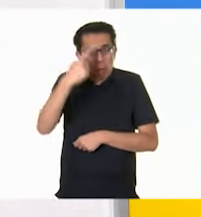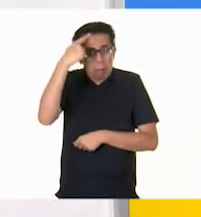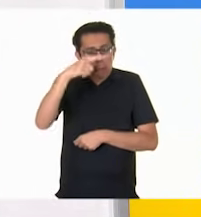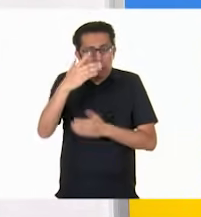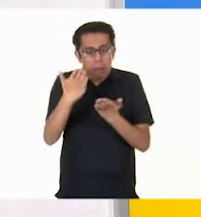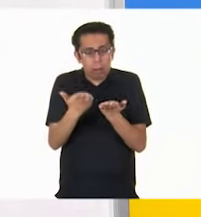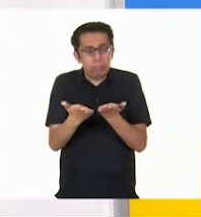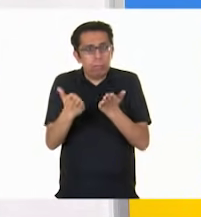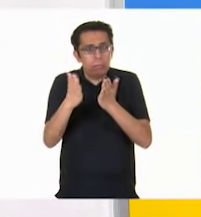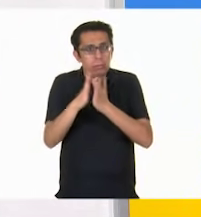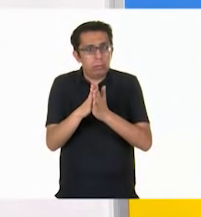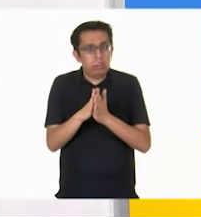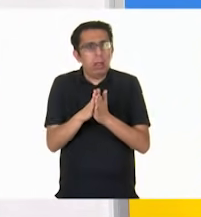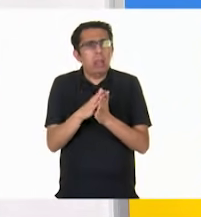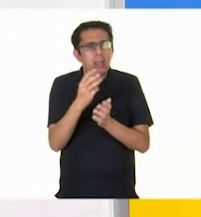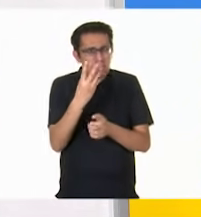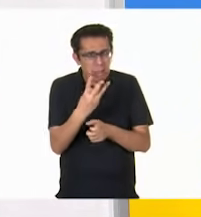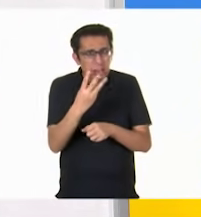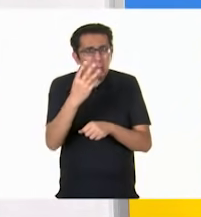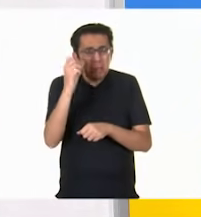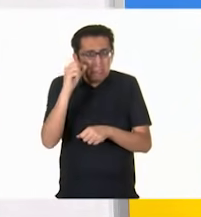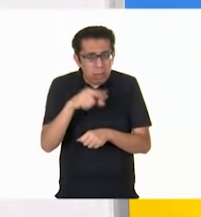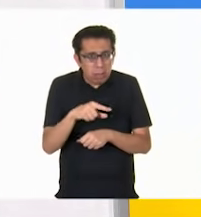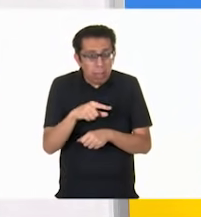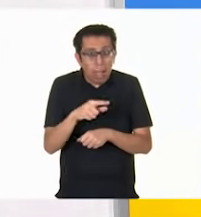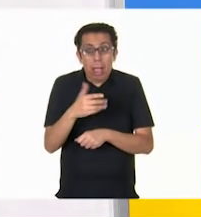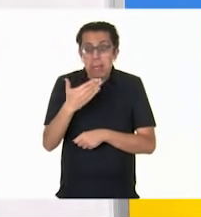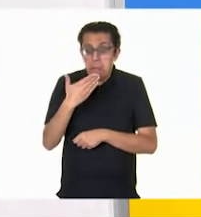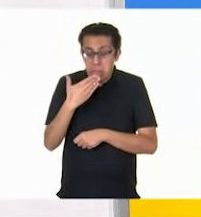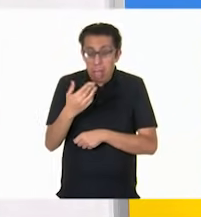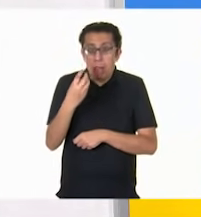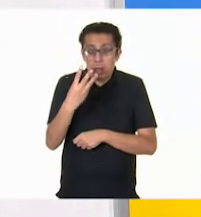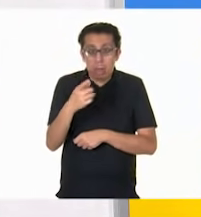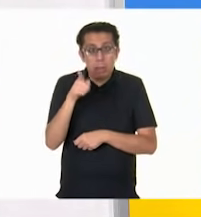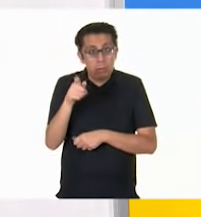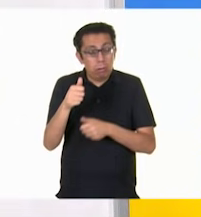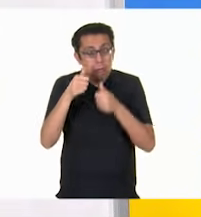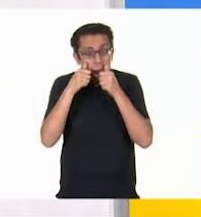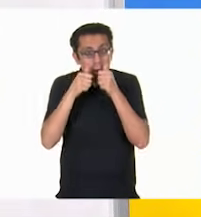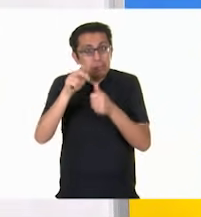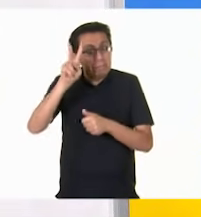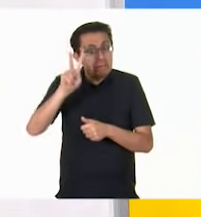¿El 3 también, maestro? También. bien, Ale. Estás muy atenta.